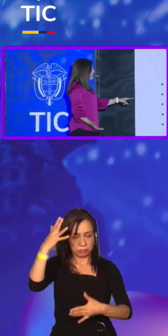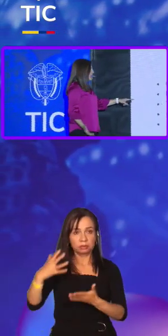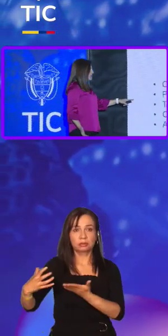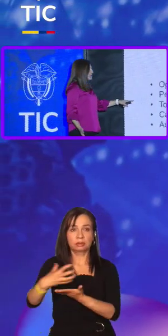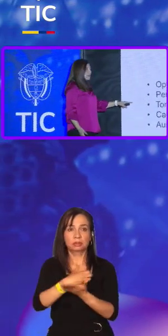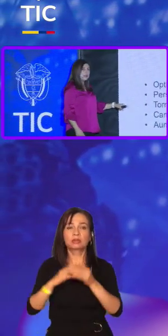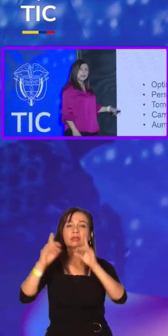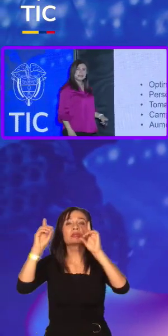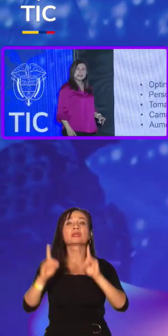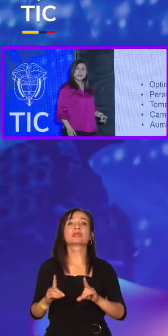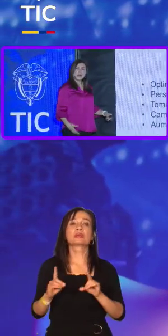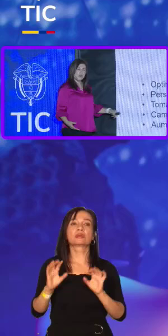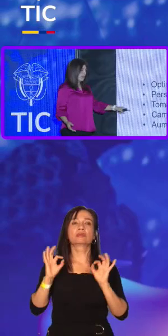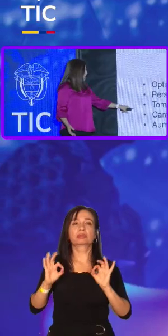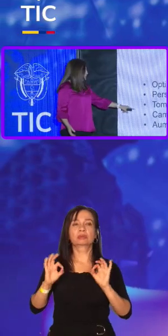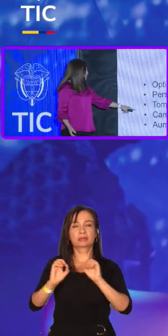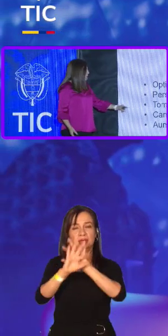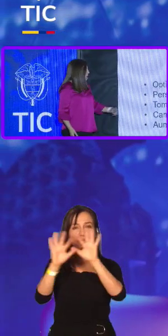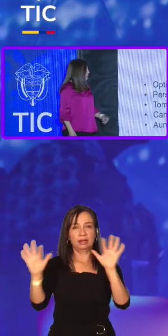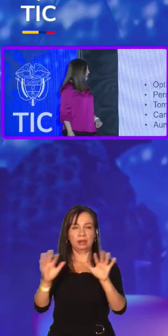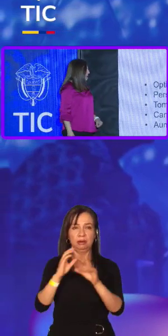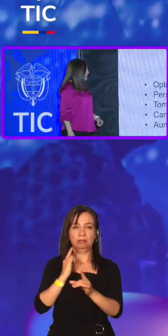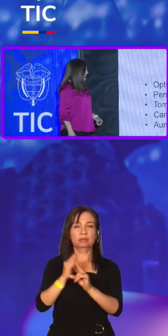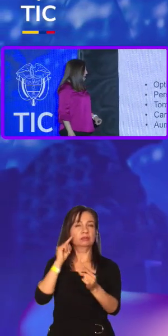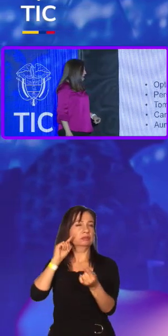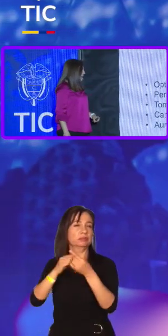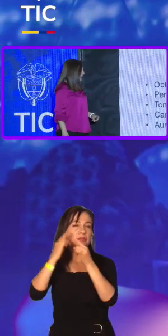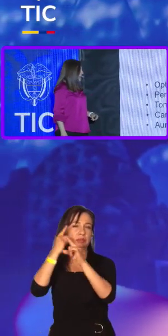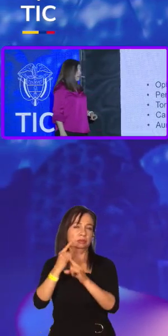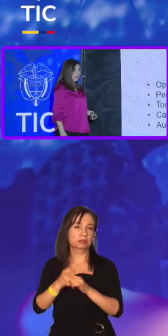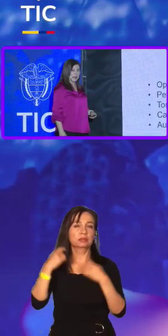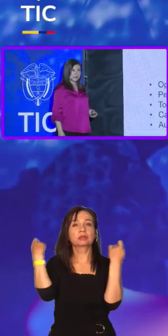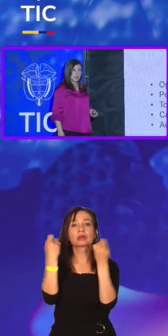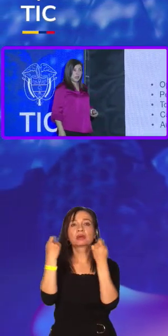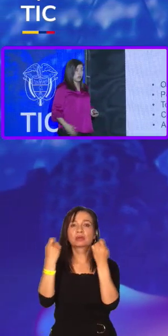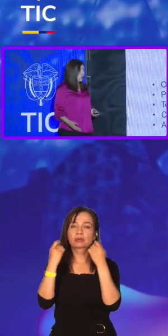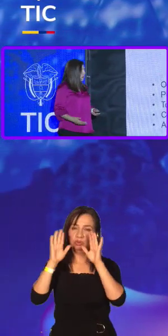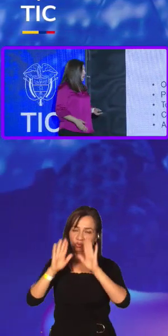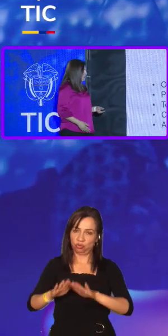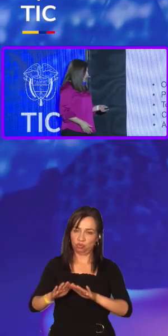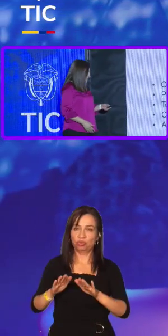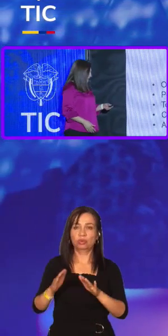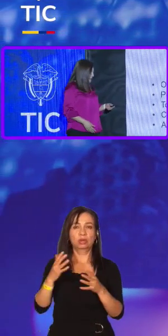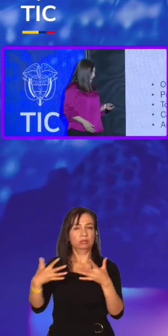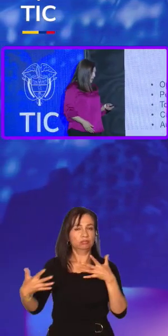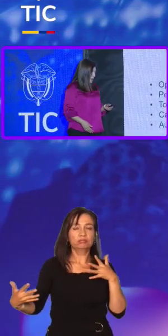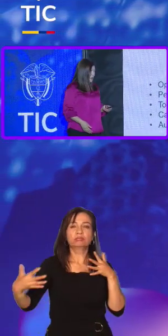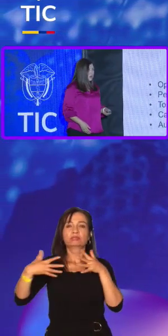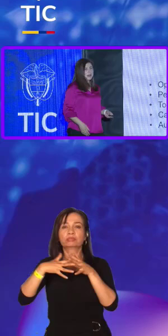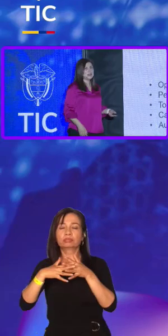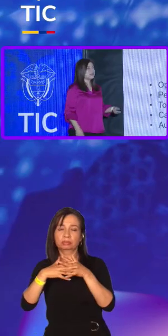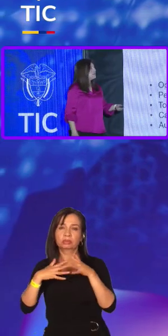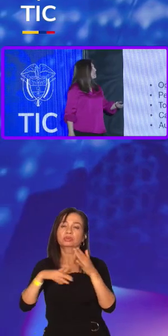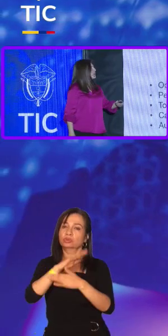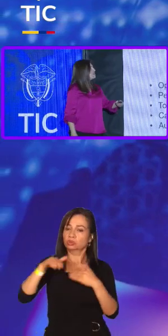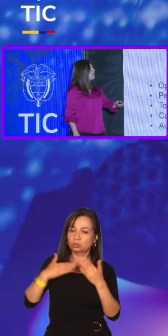mucho más informadas y acertadas, incluso con campañas de marketing adaptadas. Todo, por supuesto, orientado a mejorar la